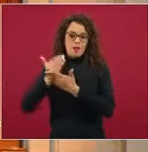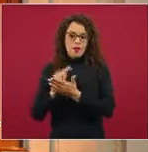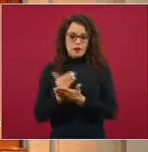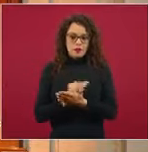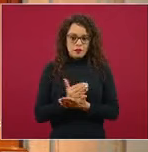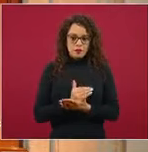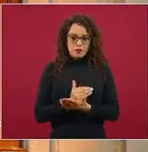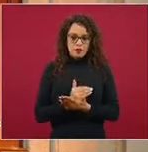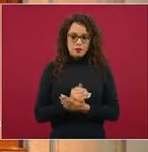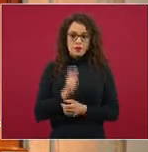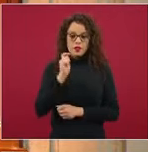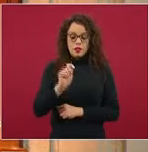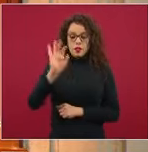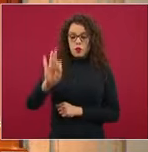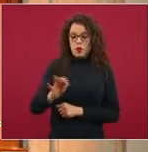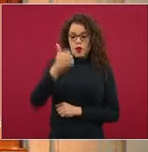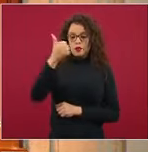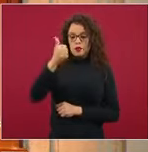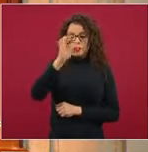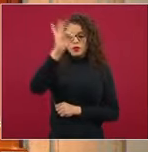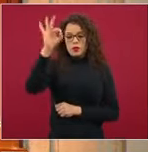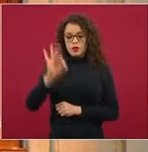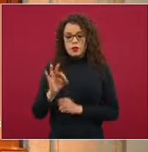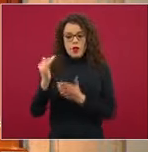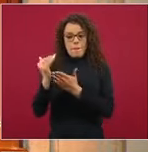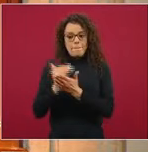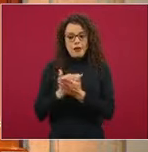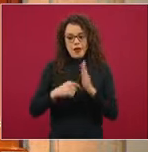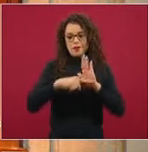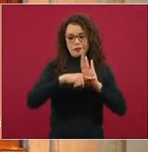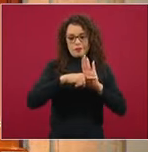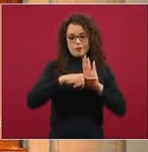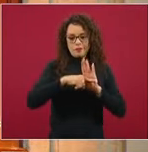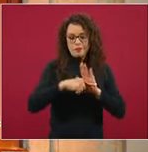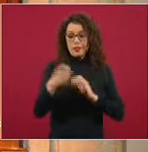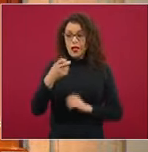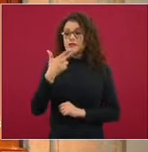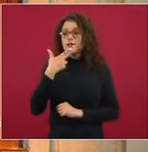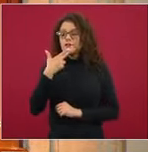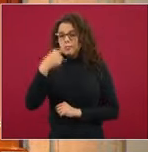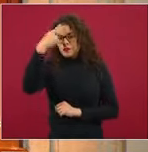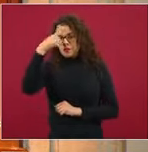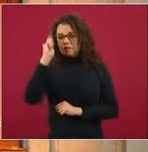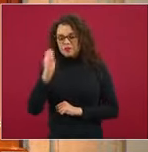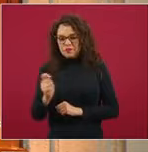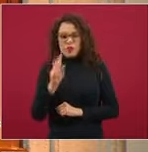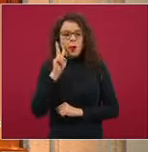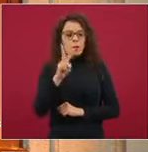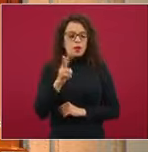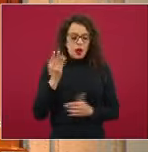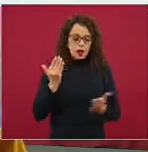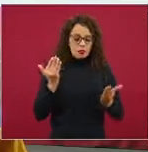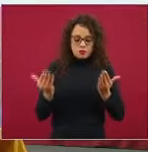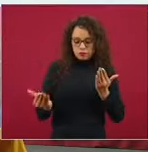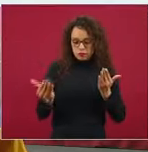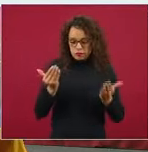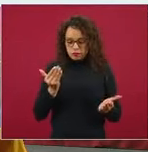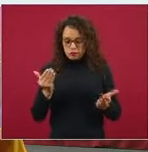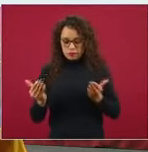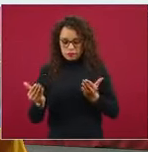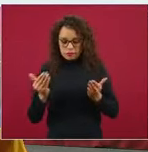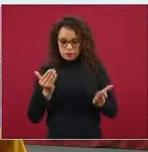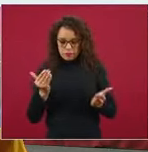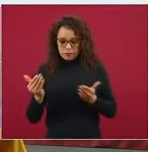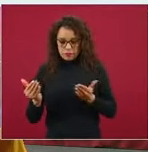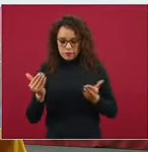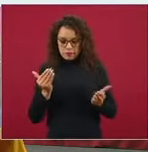hasta un menos 46%, y bueno, nos sirve también como indicador para ver qué tanto nos alejamos o nos empezamos